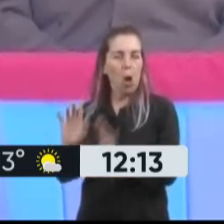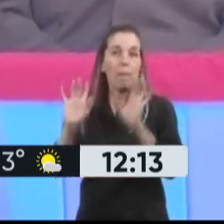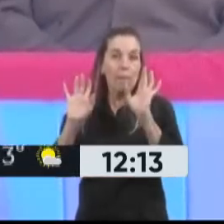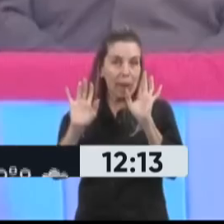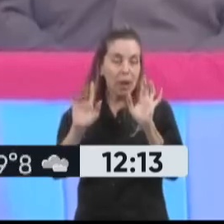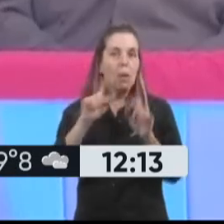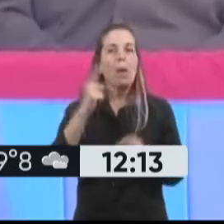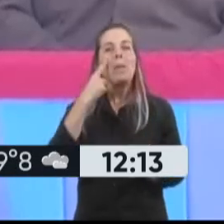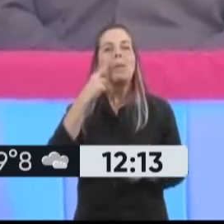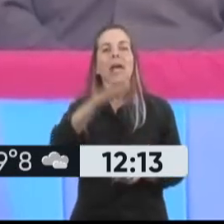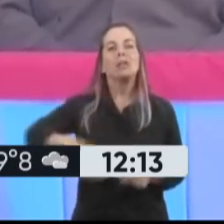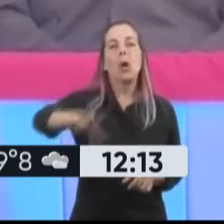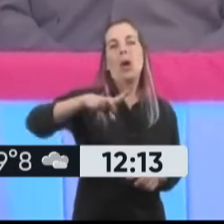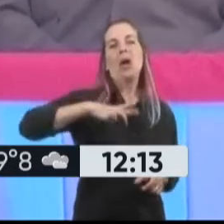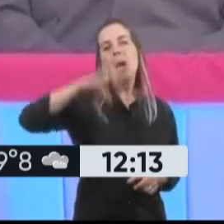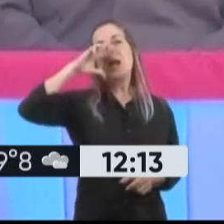Recoleta.